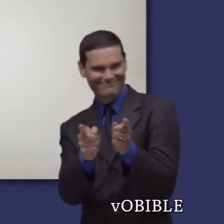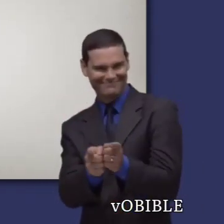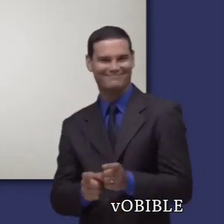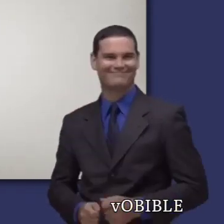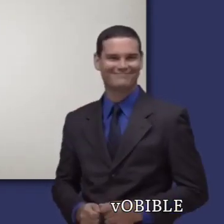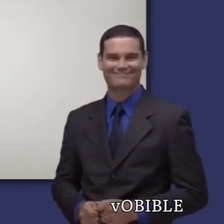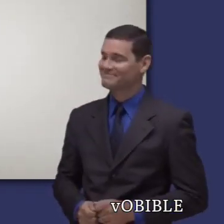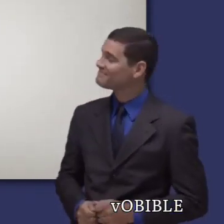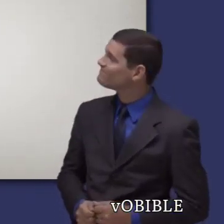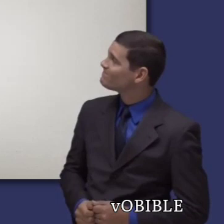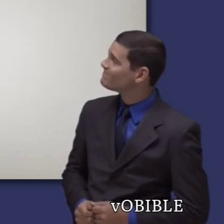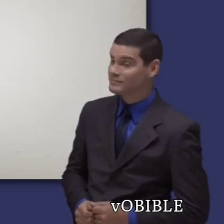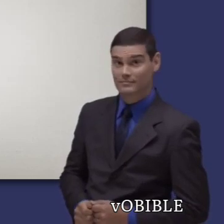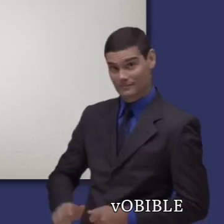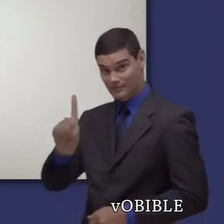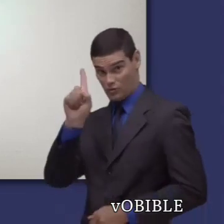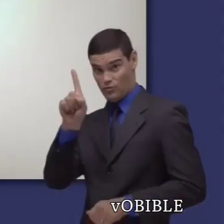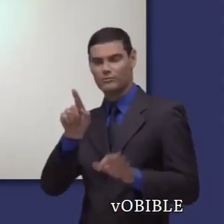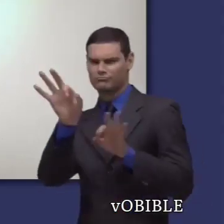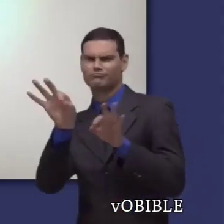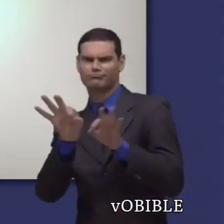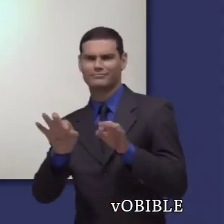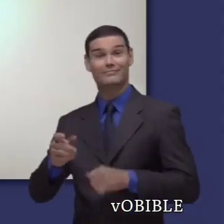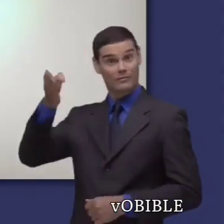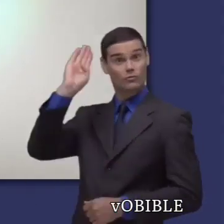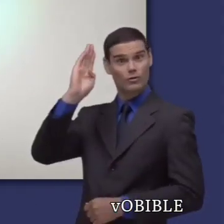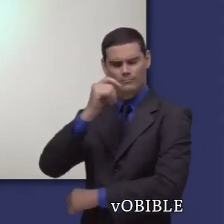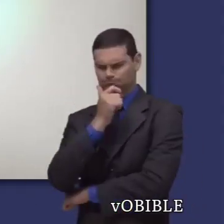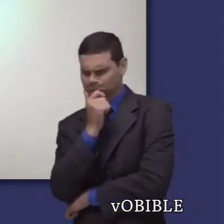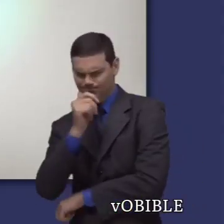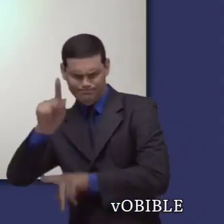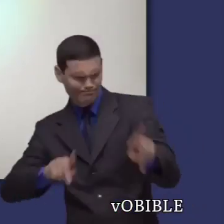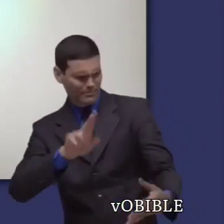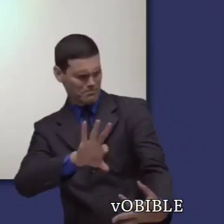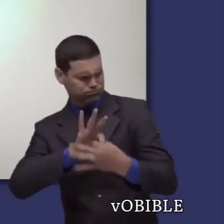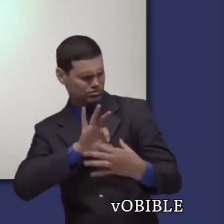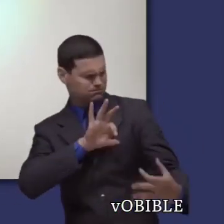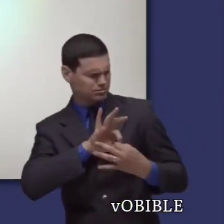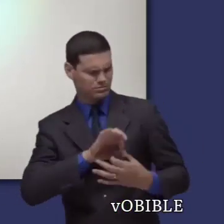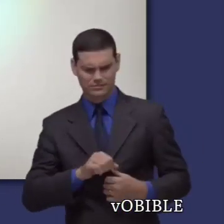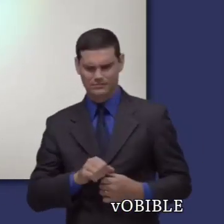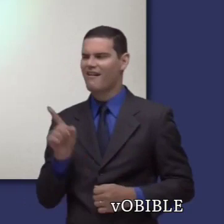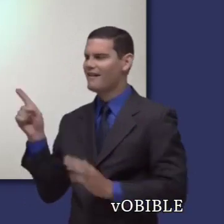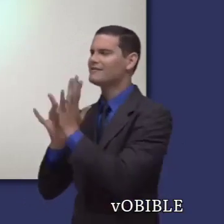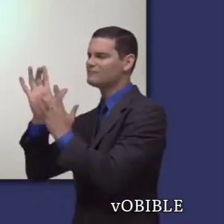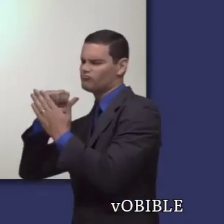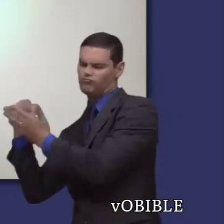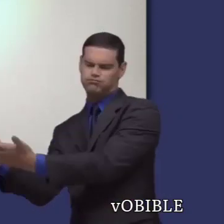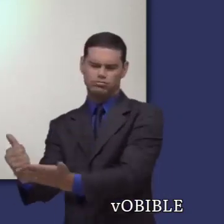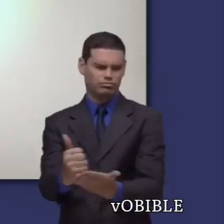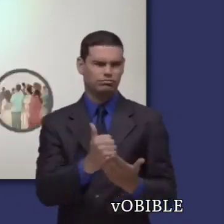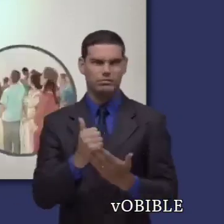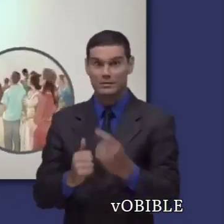El capítulo 1 destaca que Dios se propuso establecer una administración, un sistema para organizar su casa. De